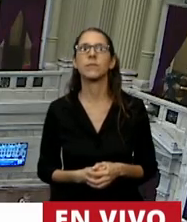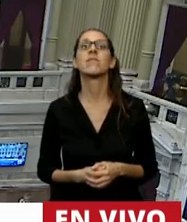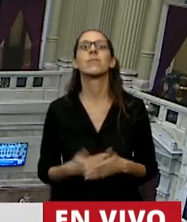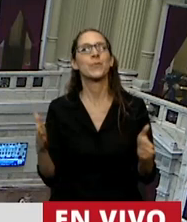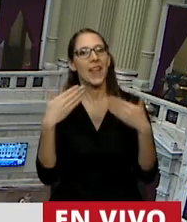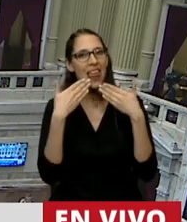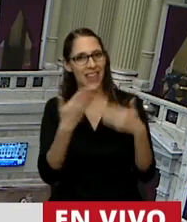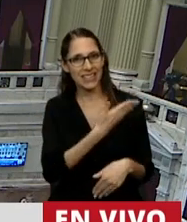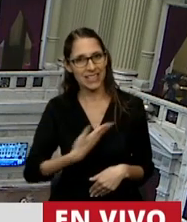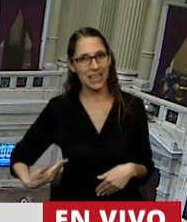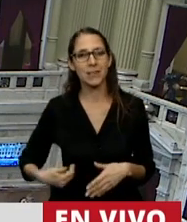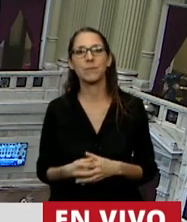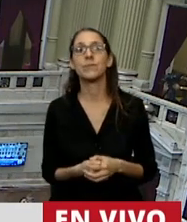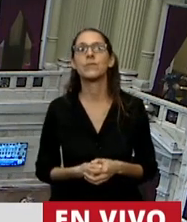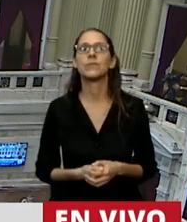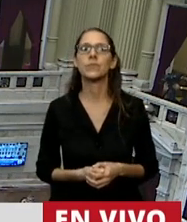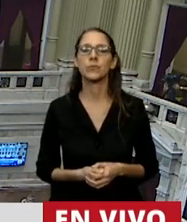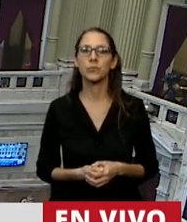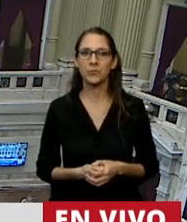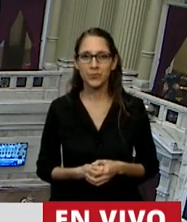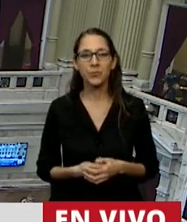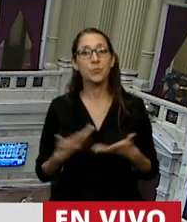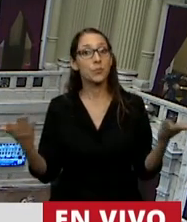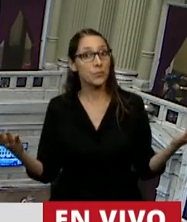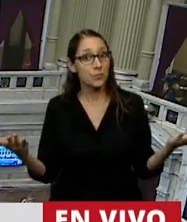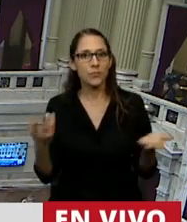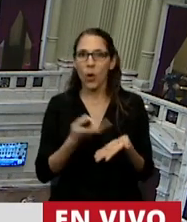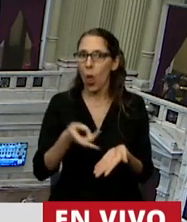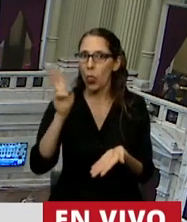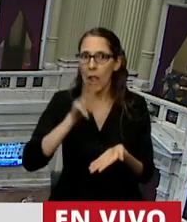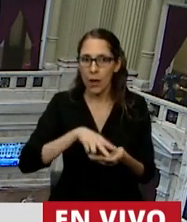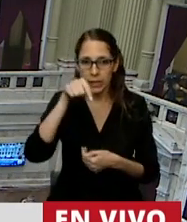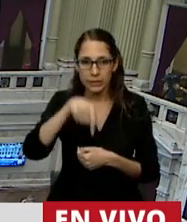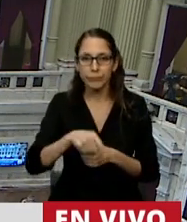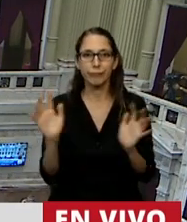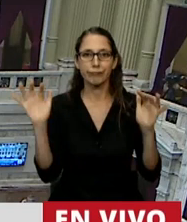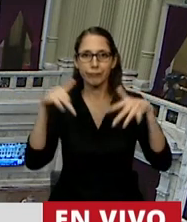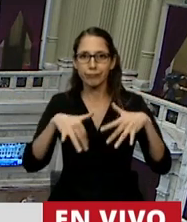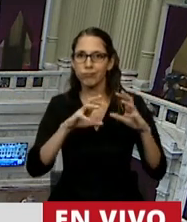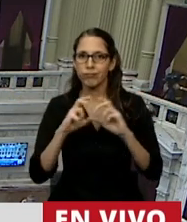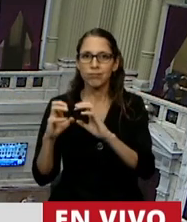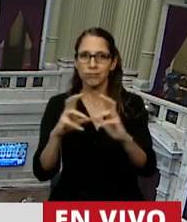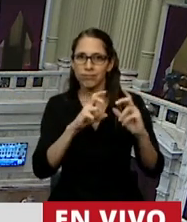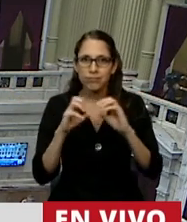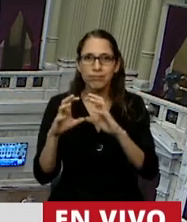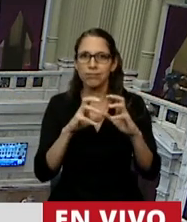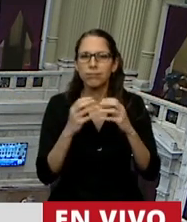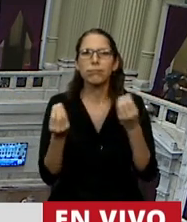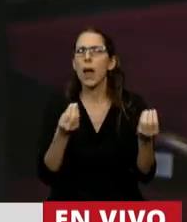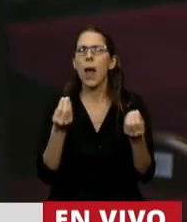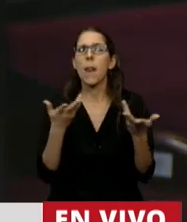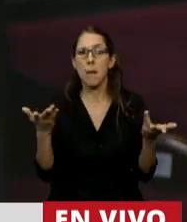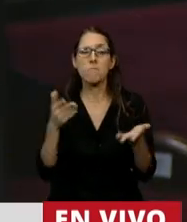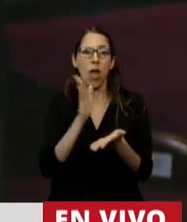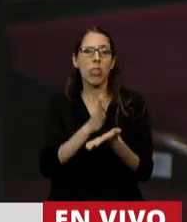Gracias, señor presidente. Otra vez estamos debatiendo en este recinto para ampliar los derechos